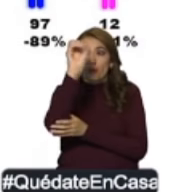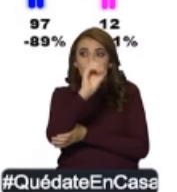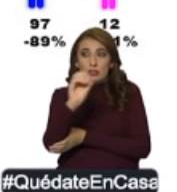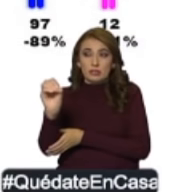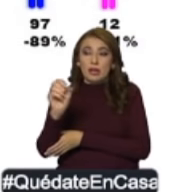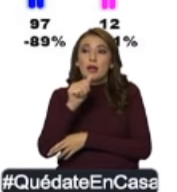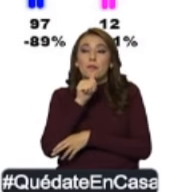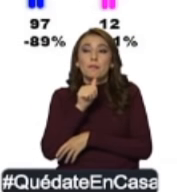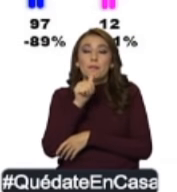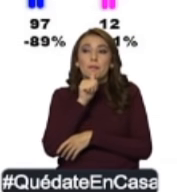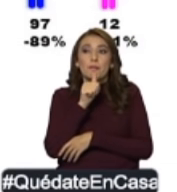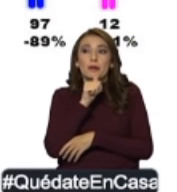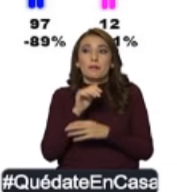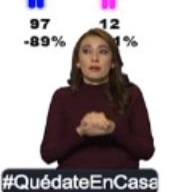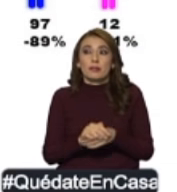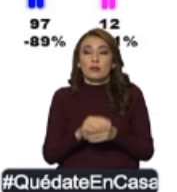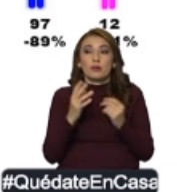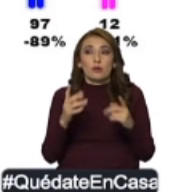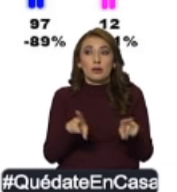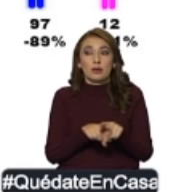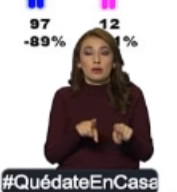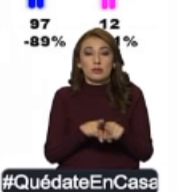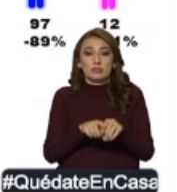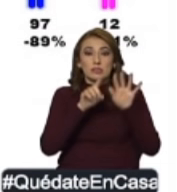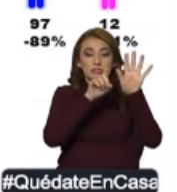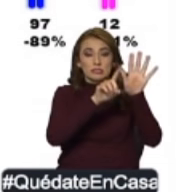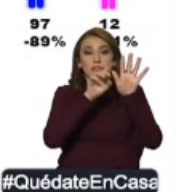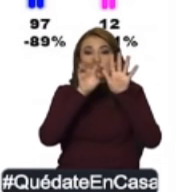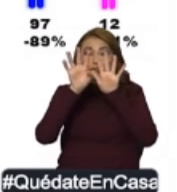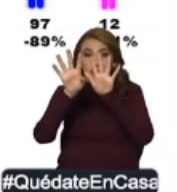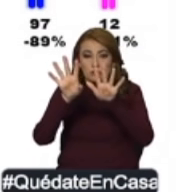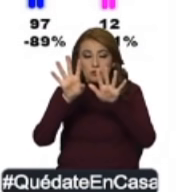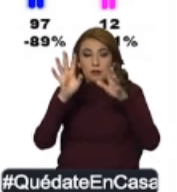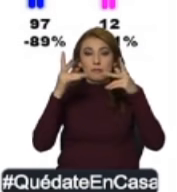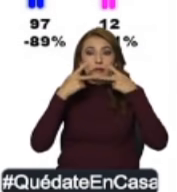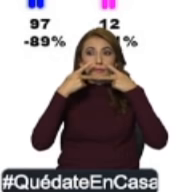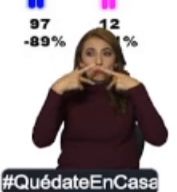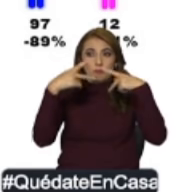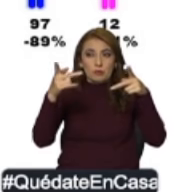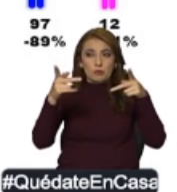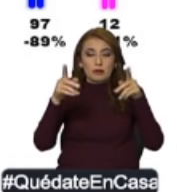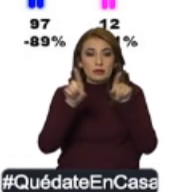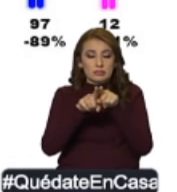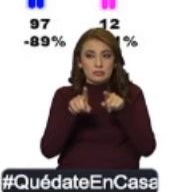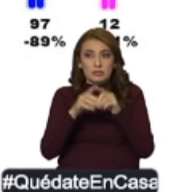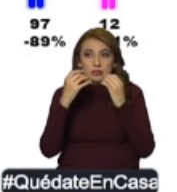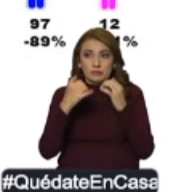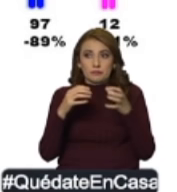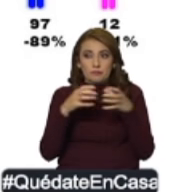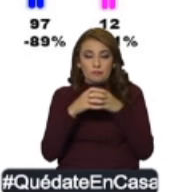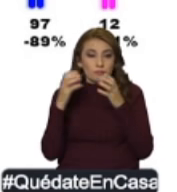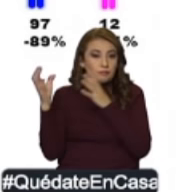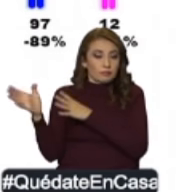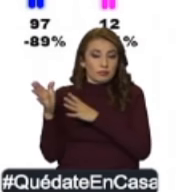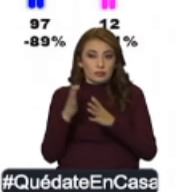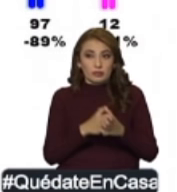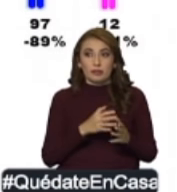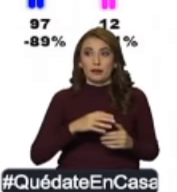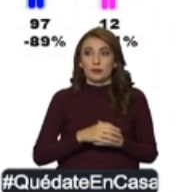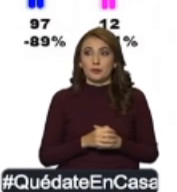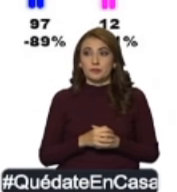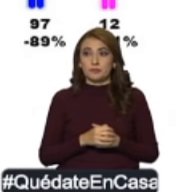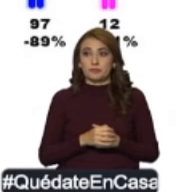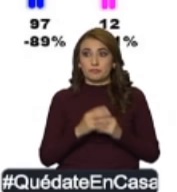de 109 muertes violentas suceden en espacios privados y en áreas rurales en el